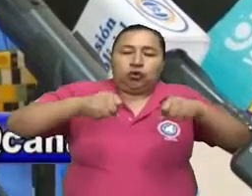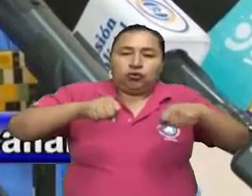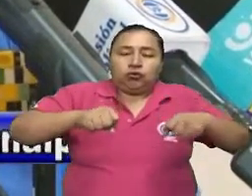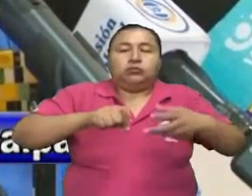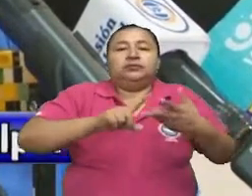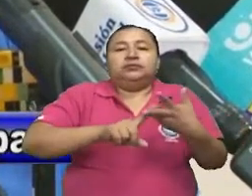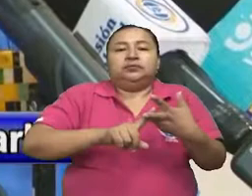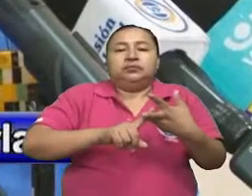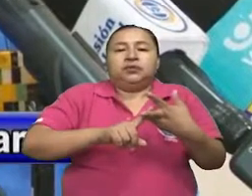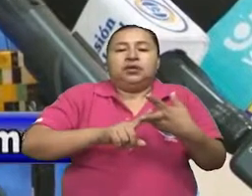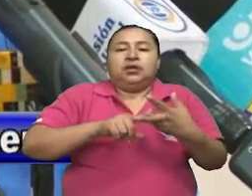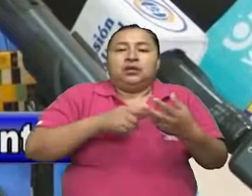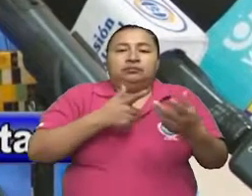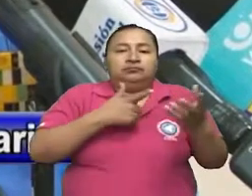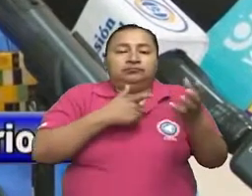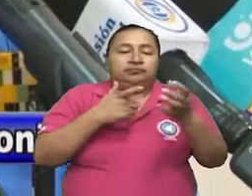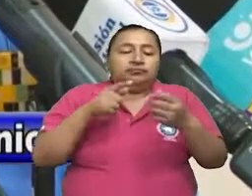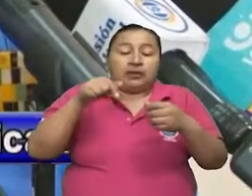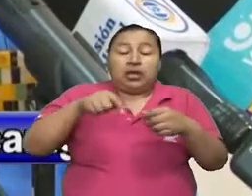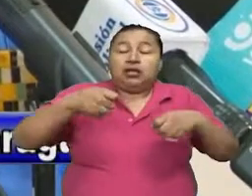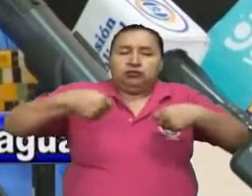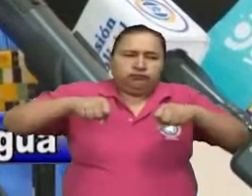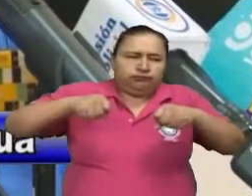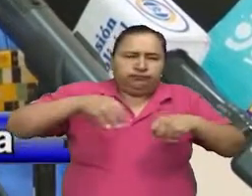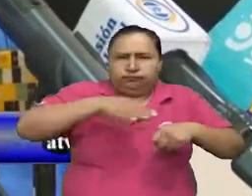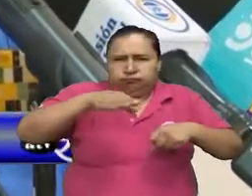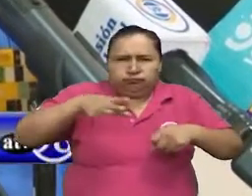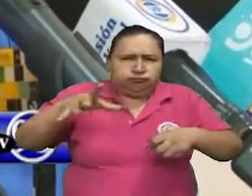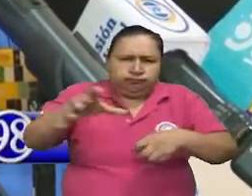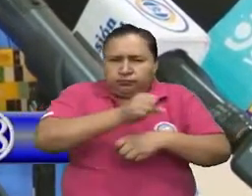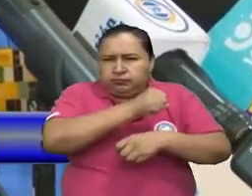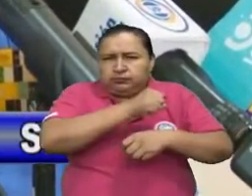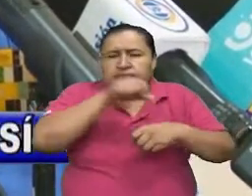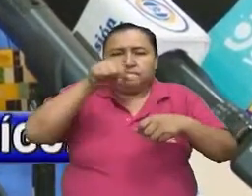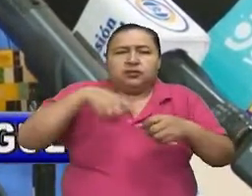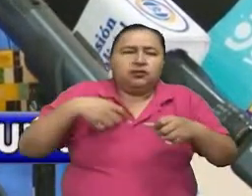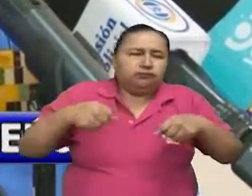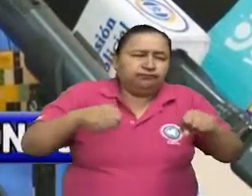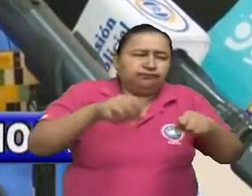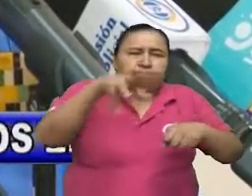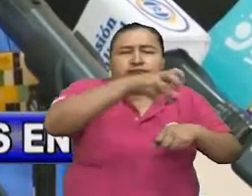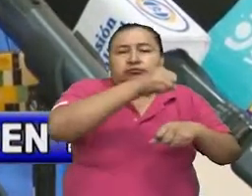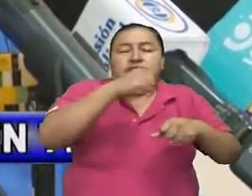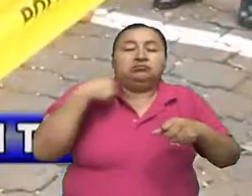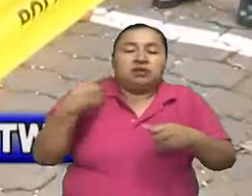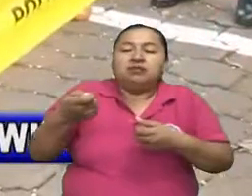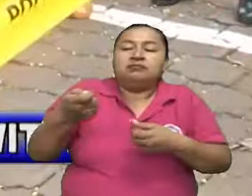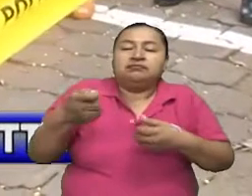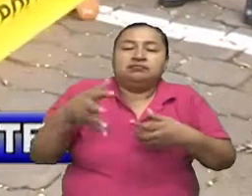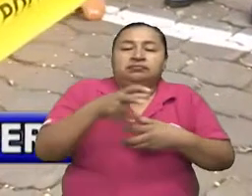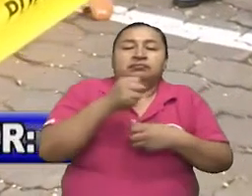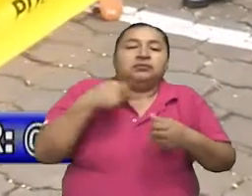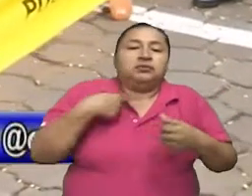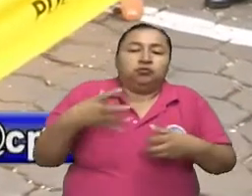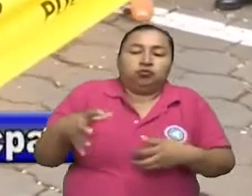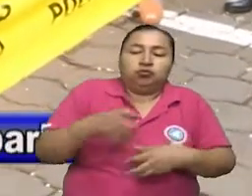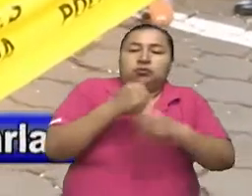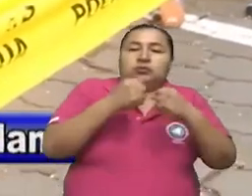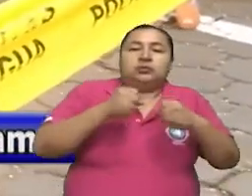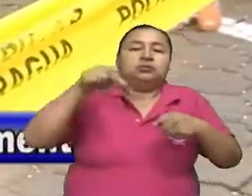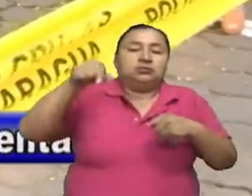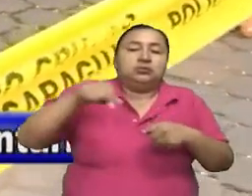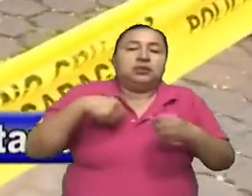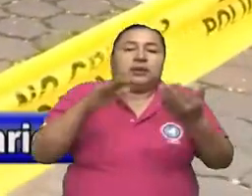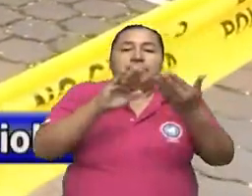Yamaha, en la que se desplazaba para cometer delitos de robo con intimidación, asalto en